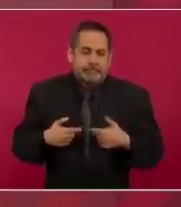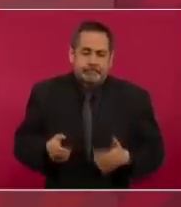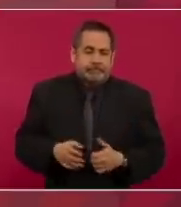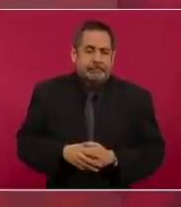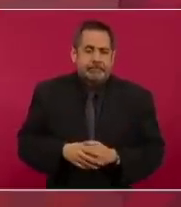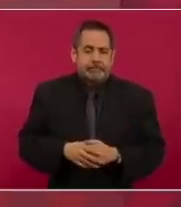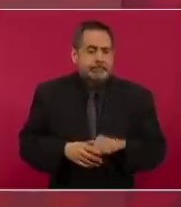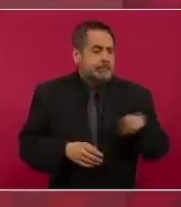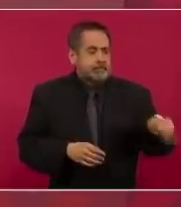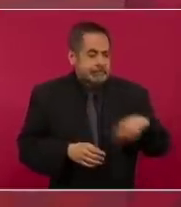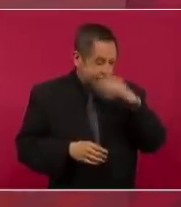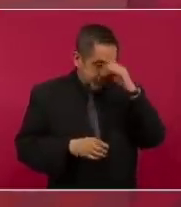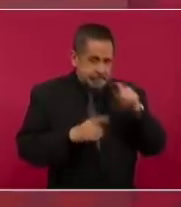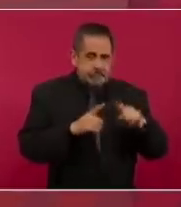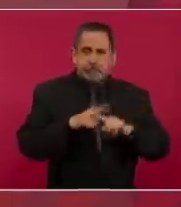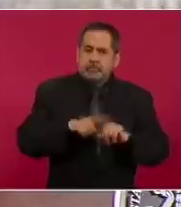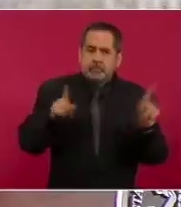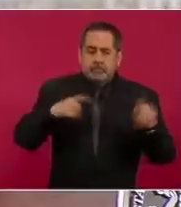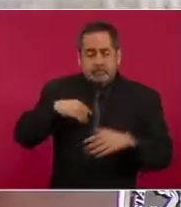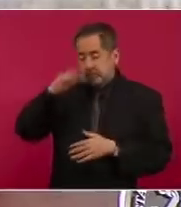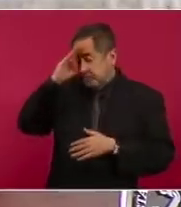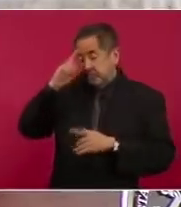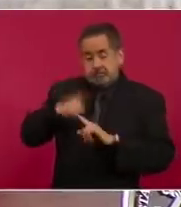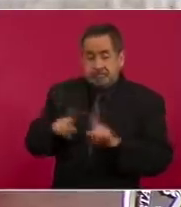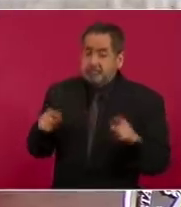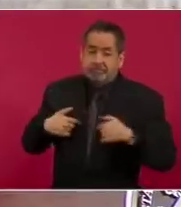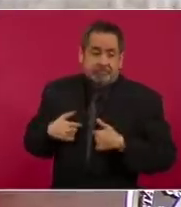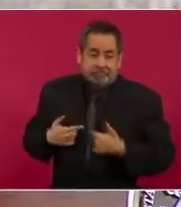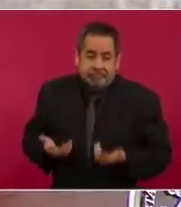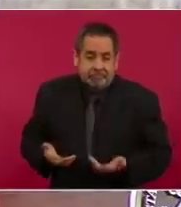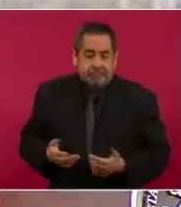que piensan de esa manera. Yo no pienso así.